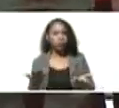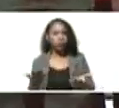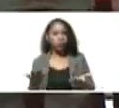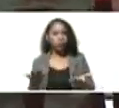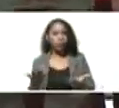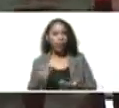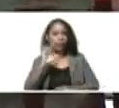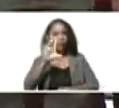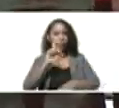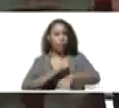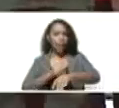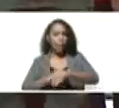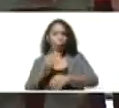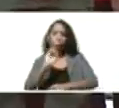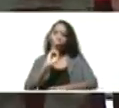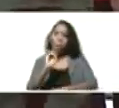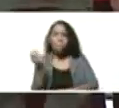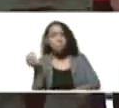tres décadas o más.